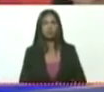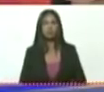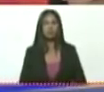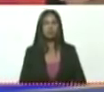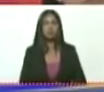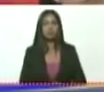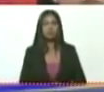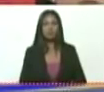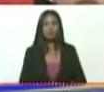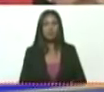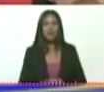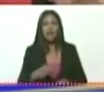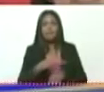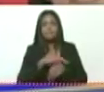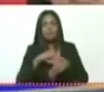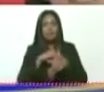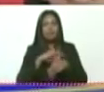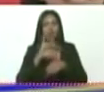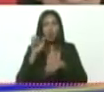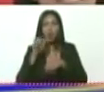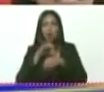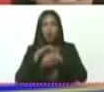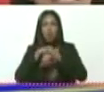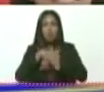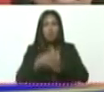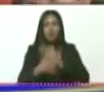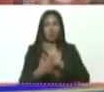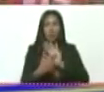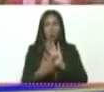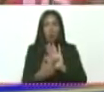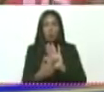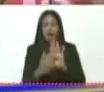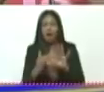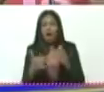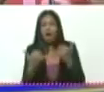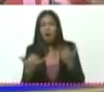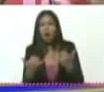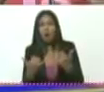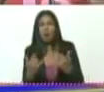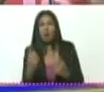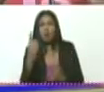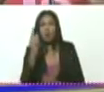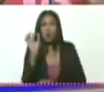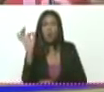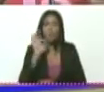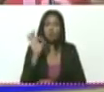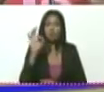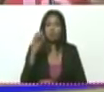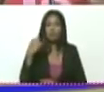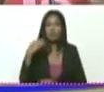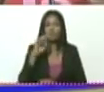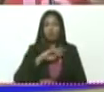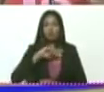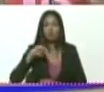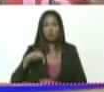El ministro Jorge Rodríguez apenas ha mostrado el 1% de lo que tenemos.